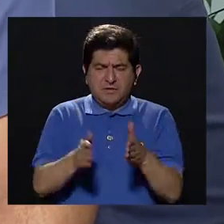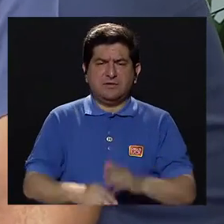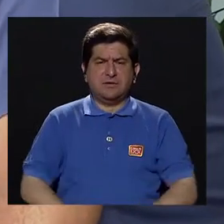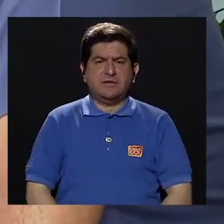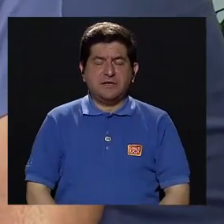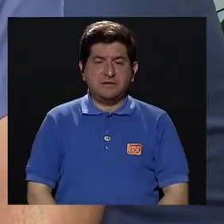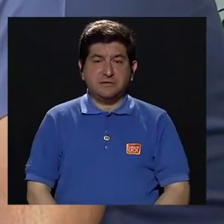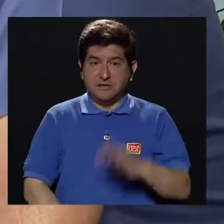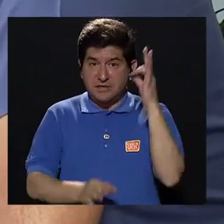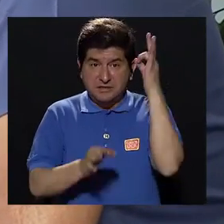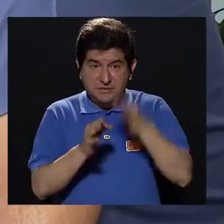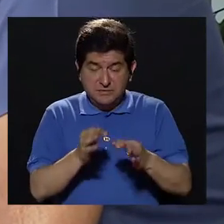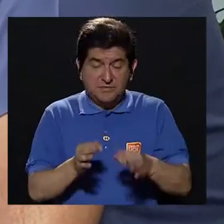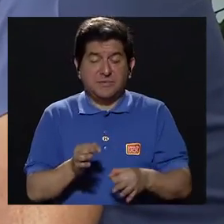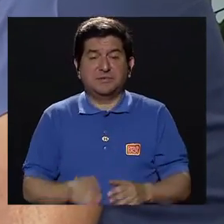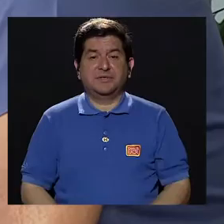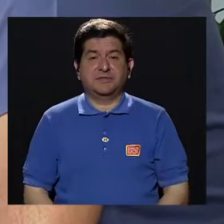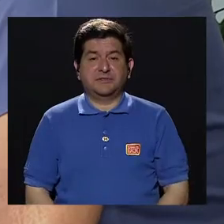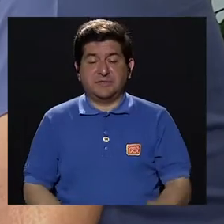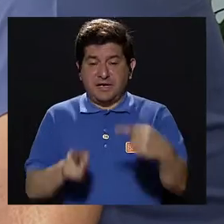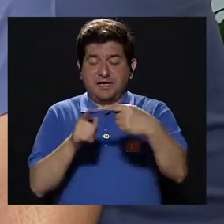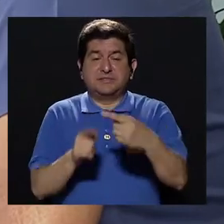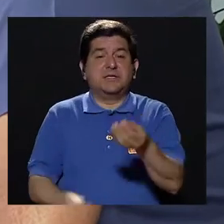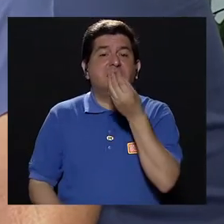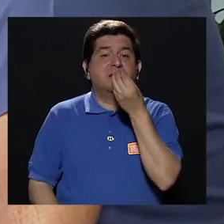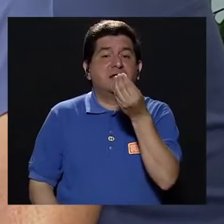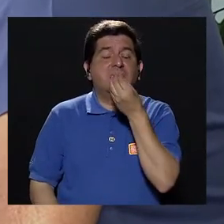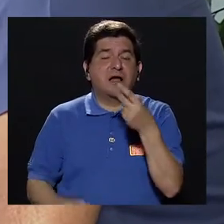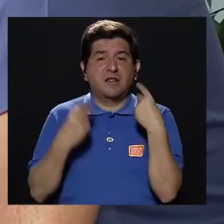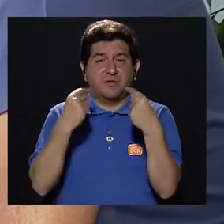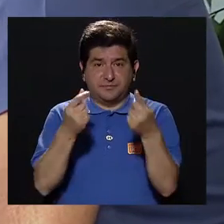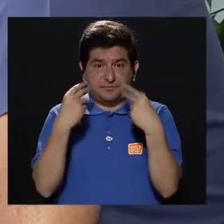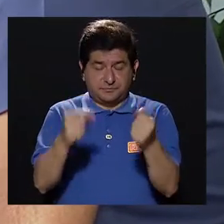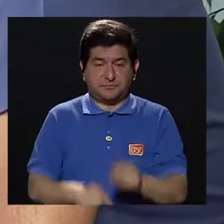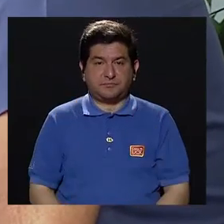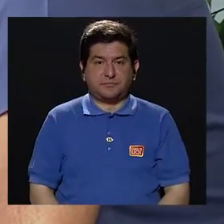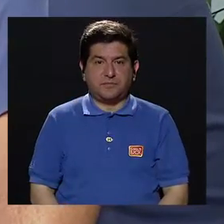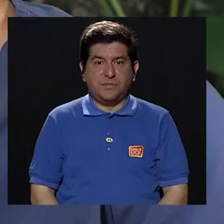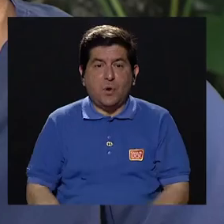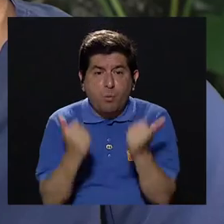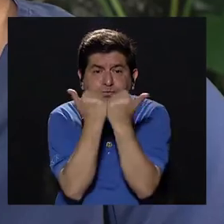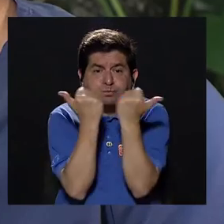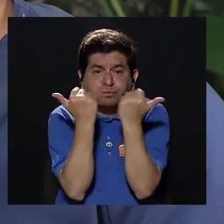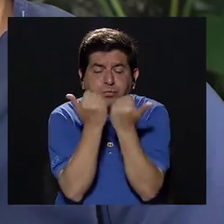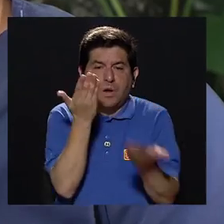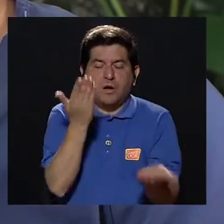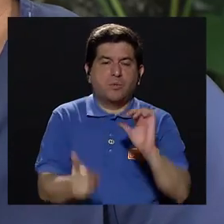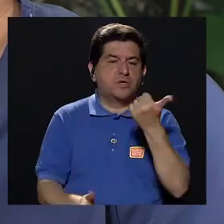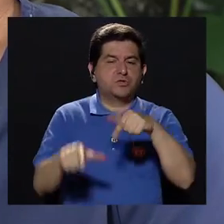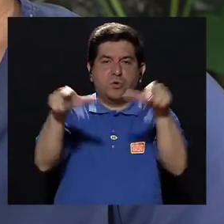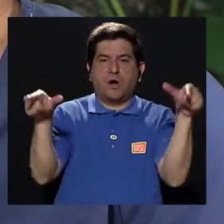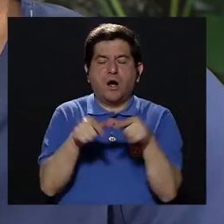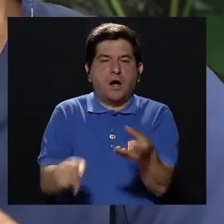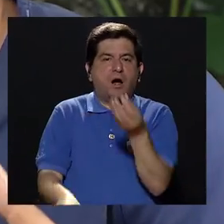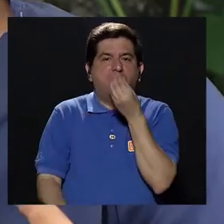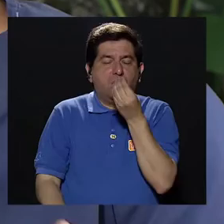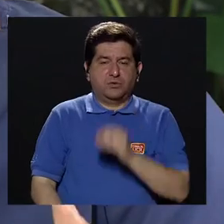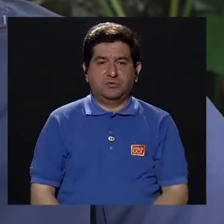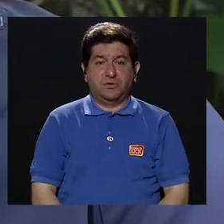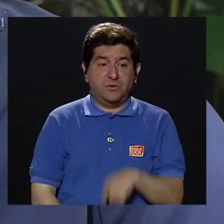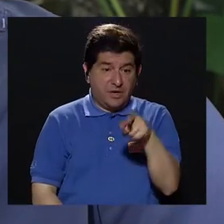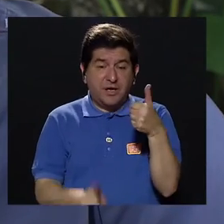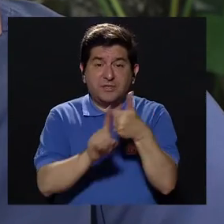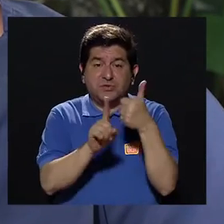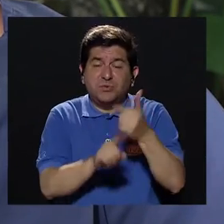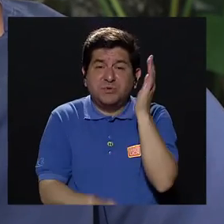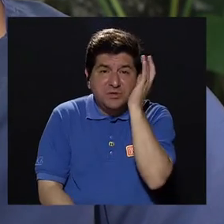y el simplemente la esquina de comidas rápidas estaba más lleno que otros puestos de comidas. Entonces hasta